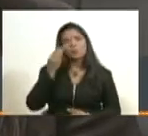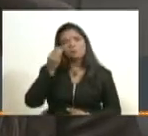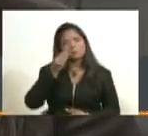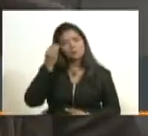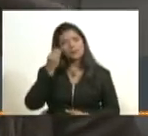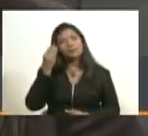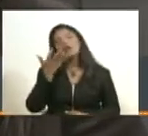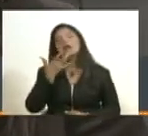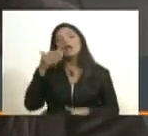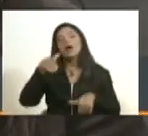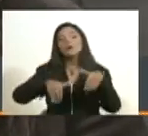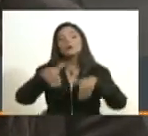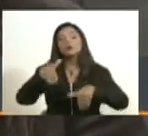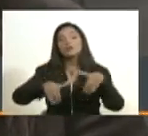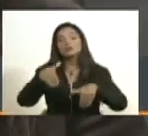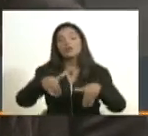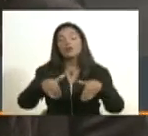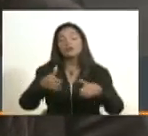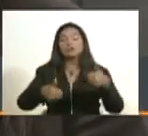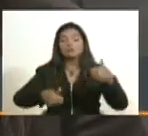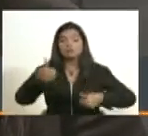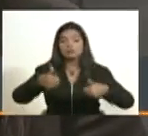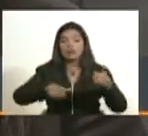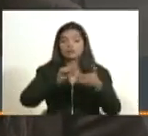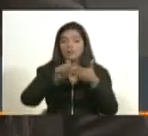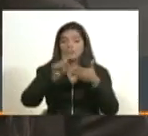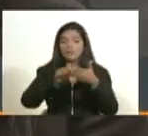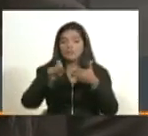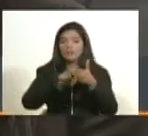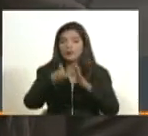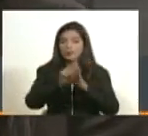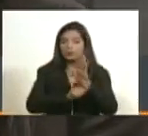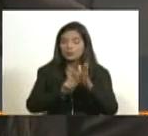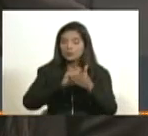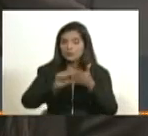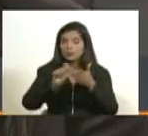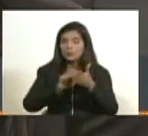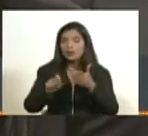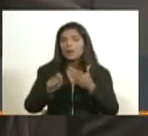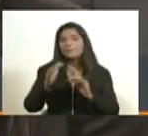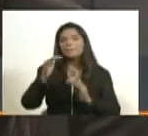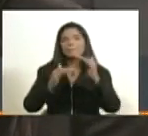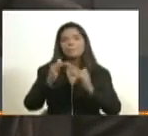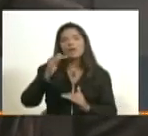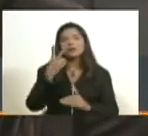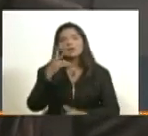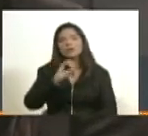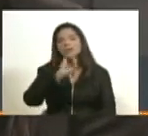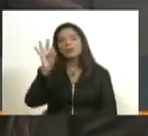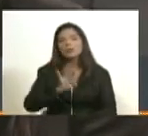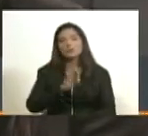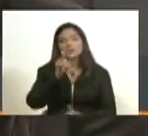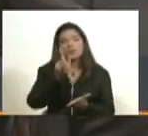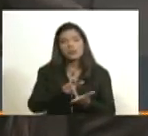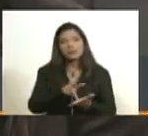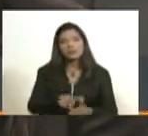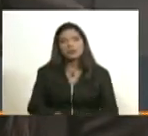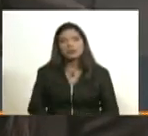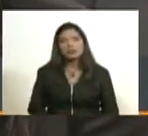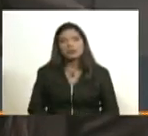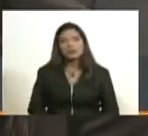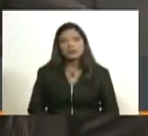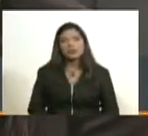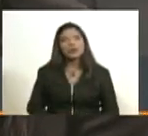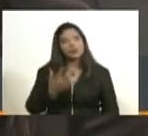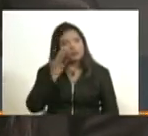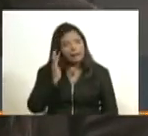la votación para los miembros de la Asamblea Nacional Constituyente recibe menos del 20% de participación, si han